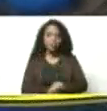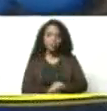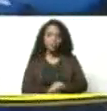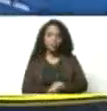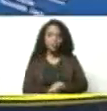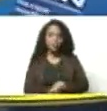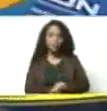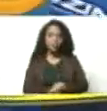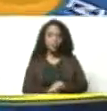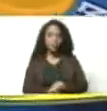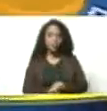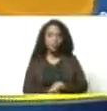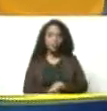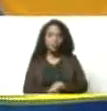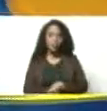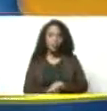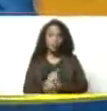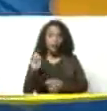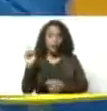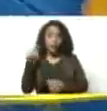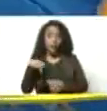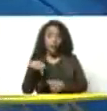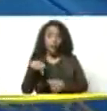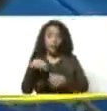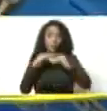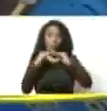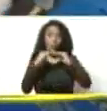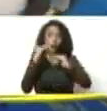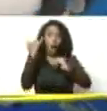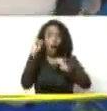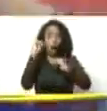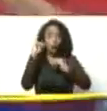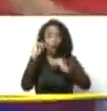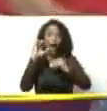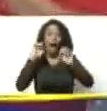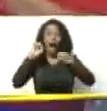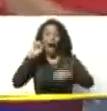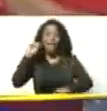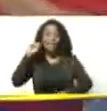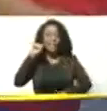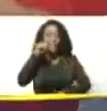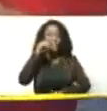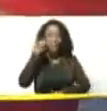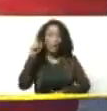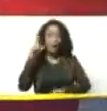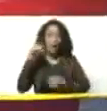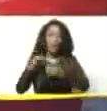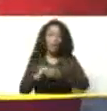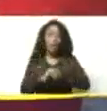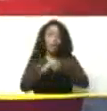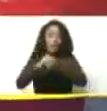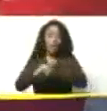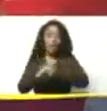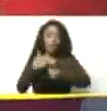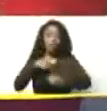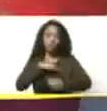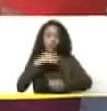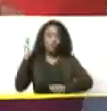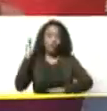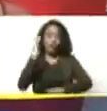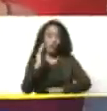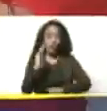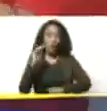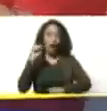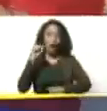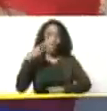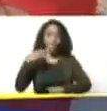en el eje andino estamos trayendo lo que es la zanahoria de trujillo porque de trujillo estamos trayendo apio criollo